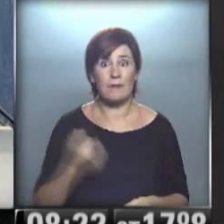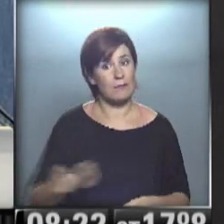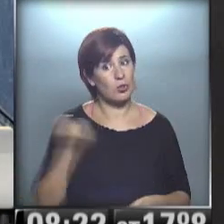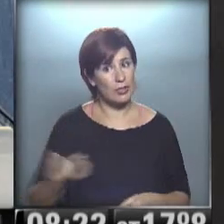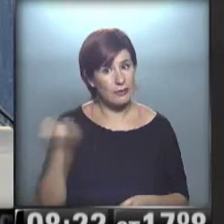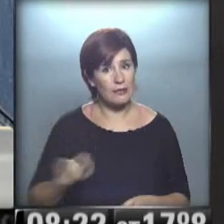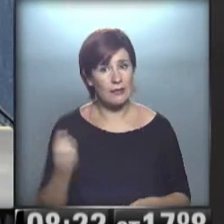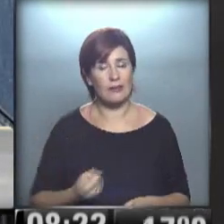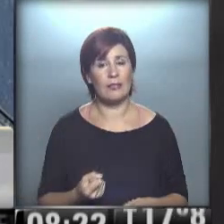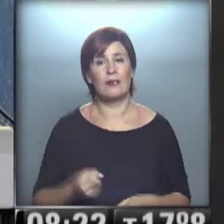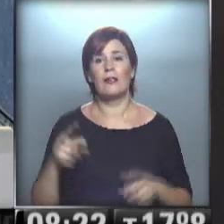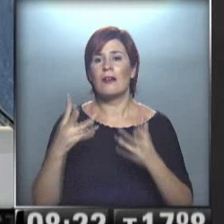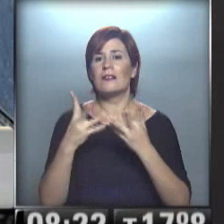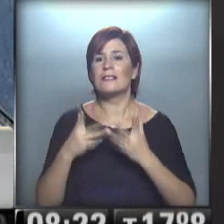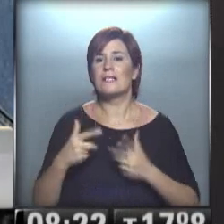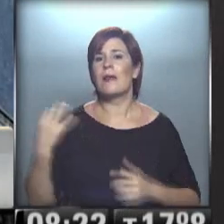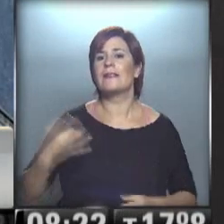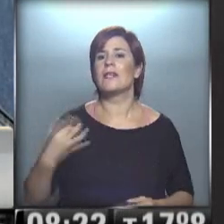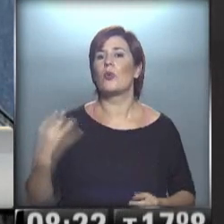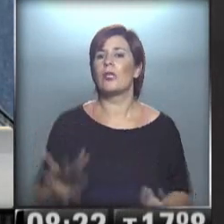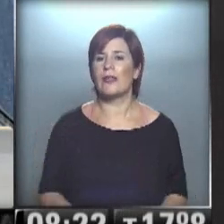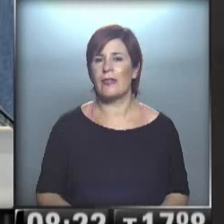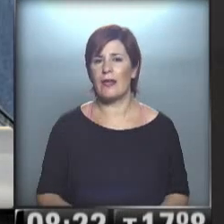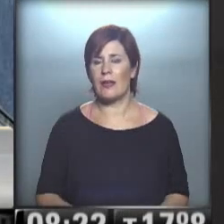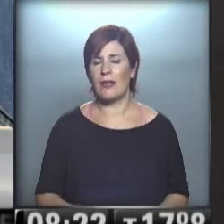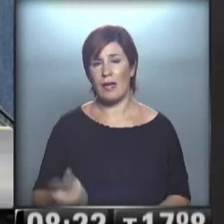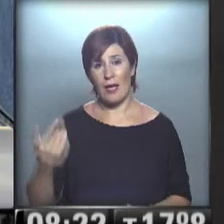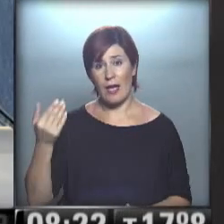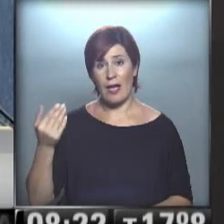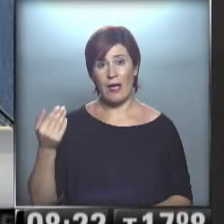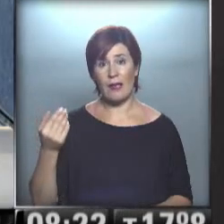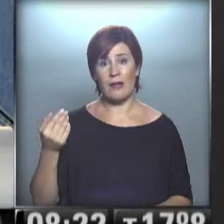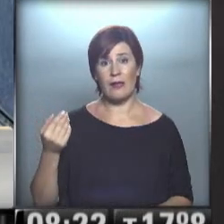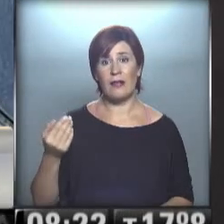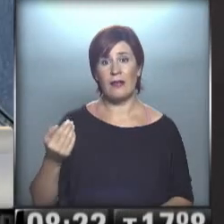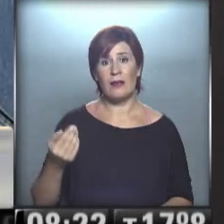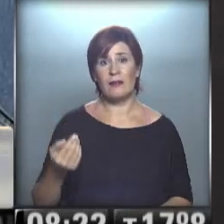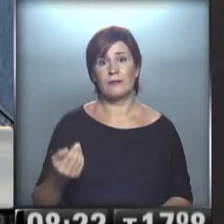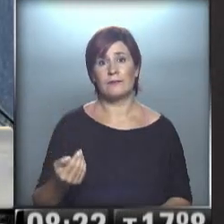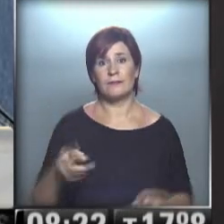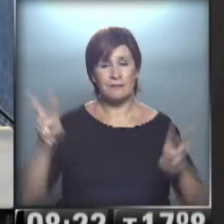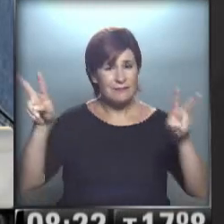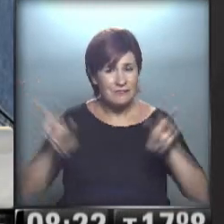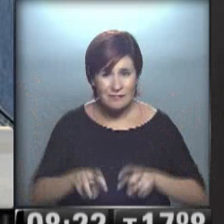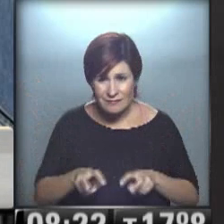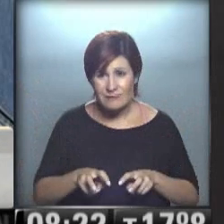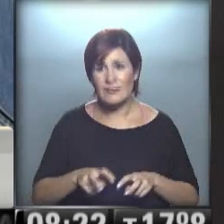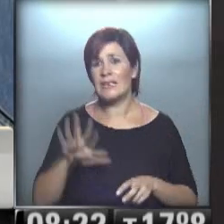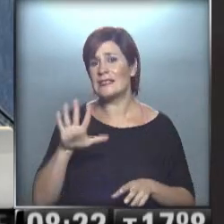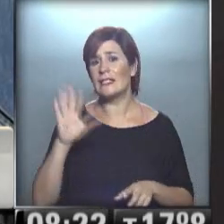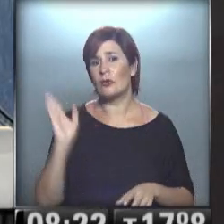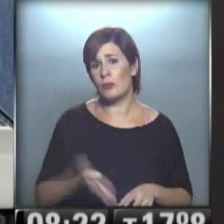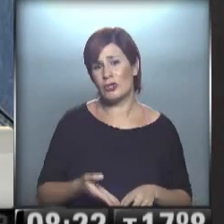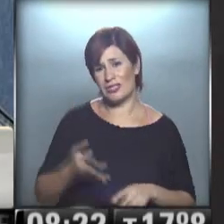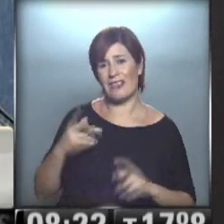importante, el sistema de seguridad social tenía una participación equivalente a 5 puntos del Producto Interno Bruto, un poquito más. Hoy